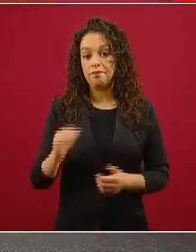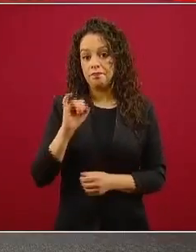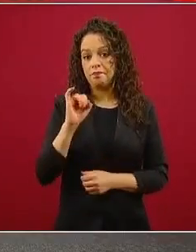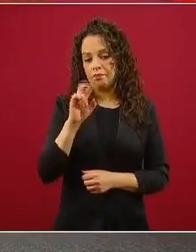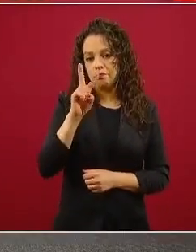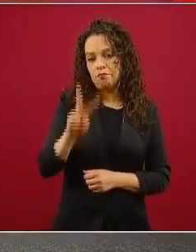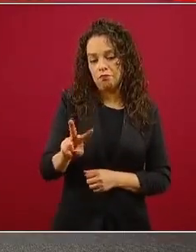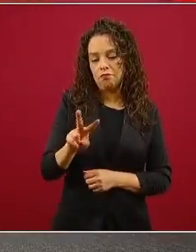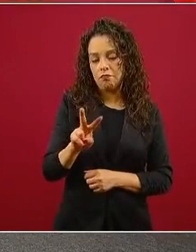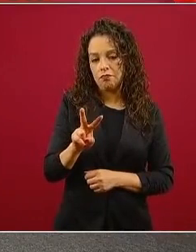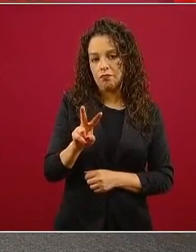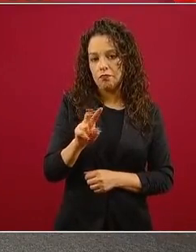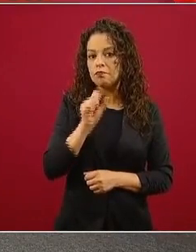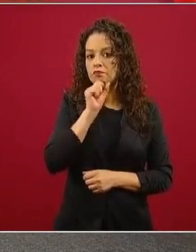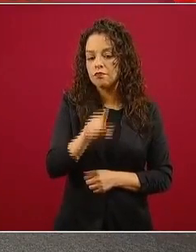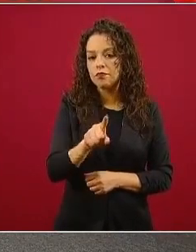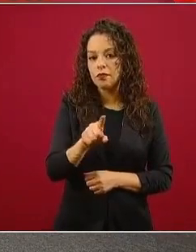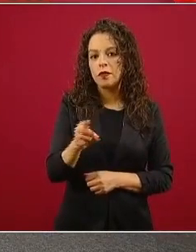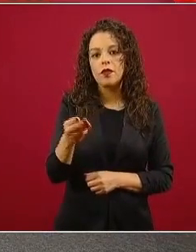mayo